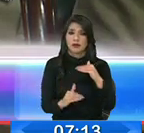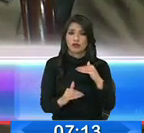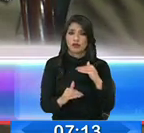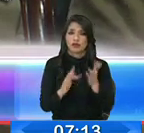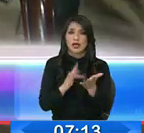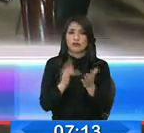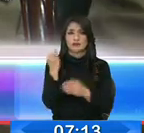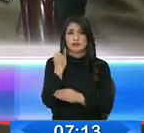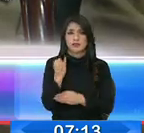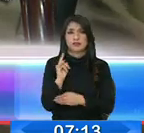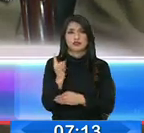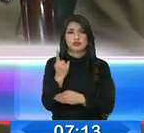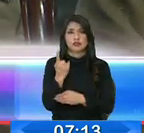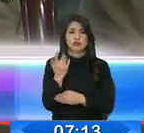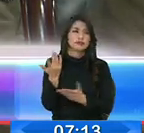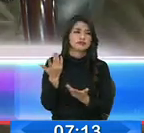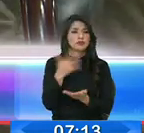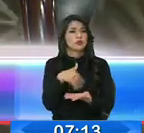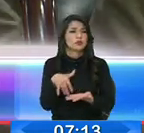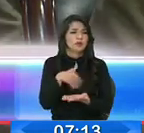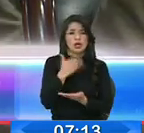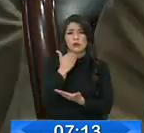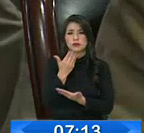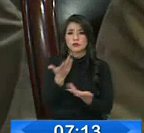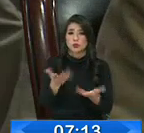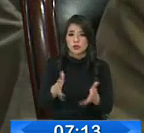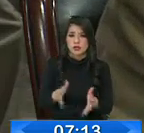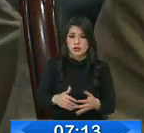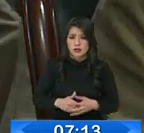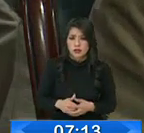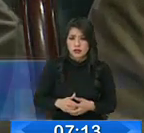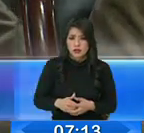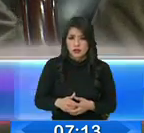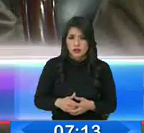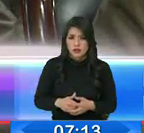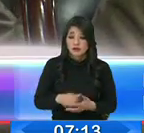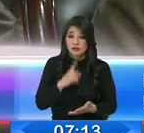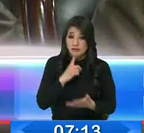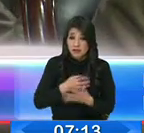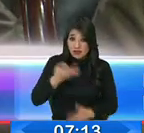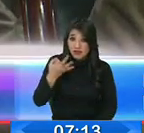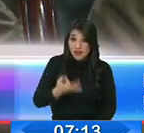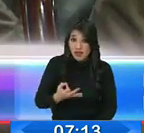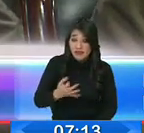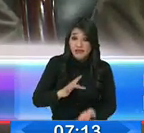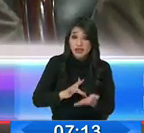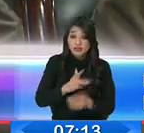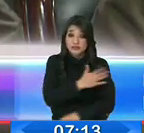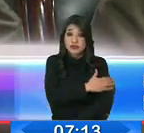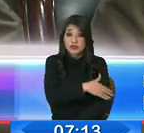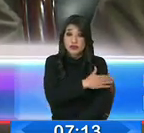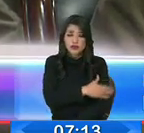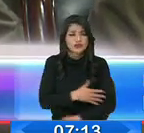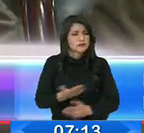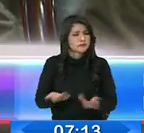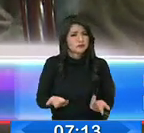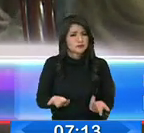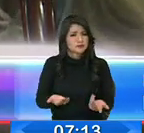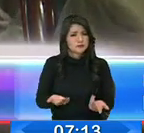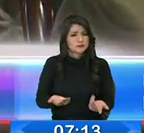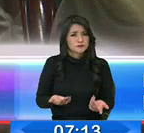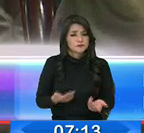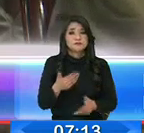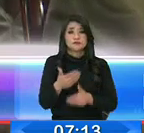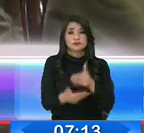Verde es solo una especulación. Es decir, nuevamente se niega que la veracidad del caso Arroz Verde y sobornos, que lo que procesa el